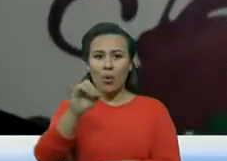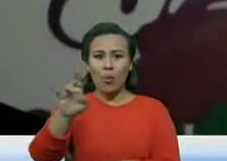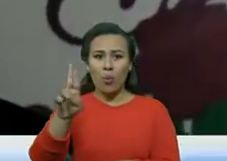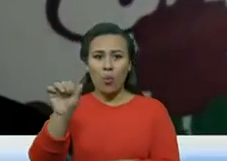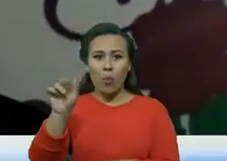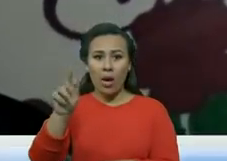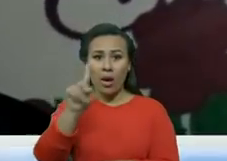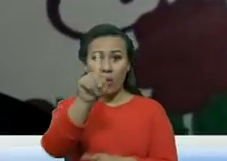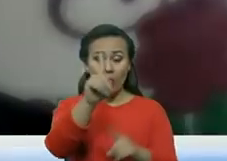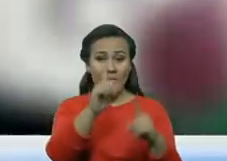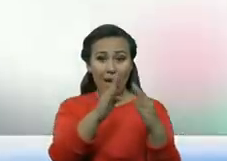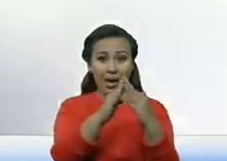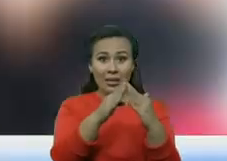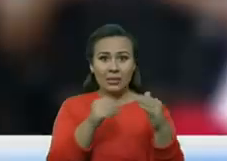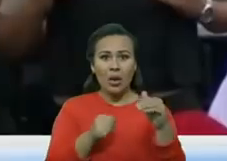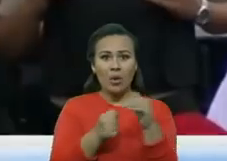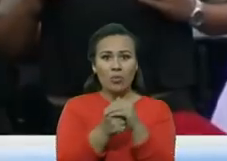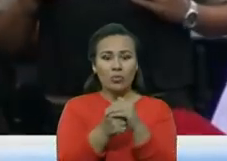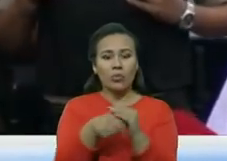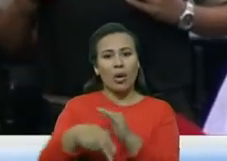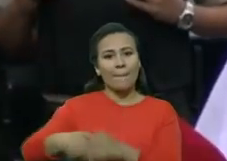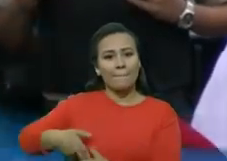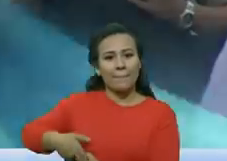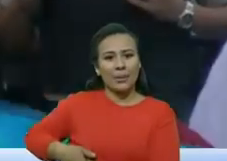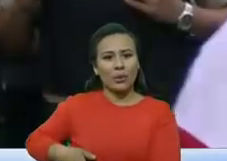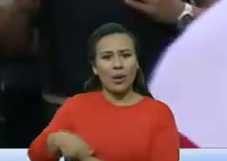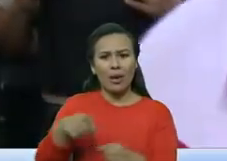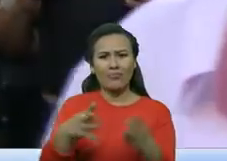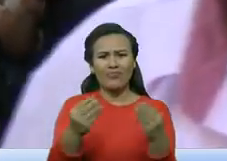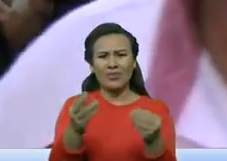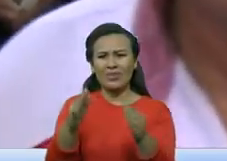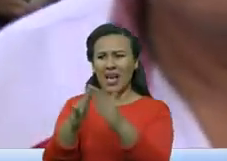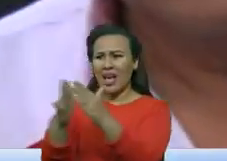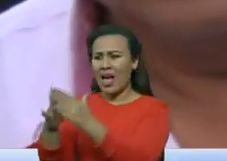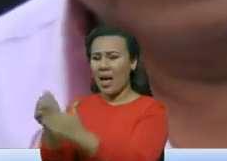viviendas se encontró un arma de fuego. Casi la mayoría de las casas expenden droga aquí.